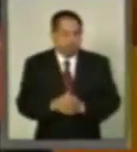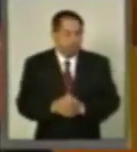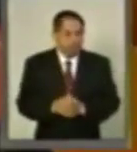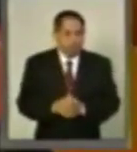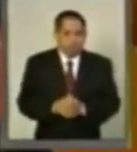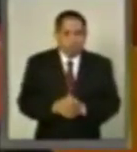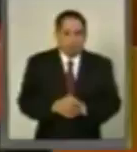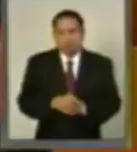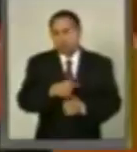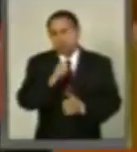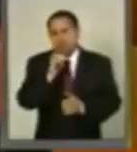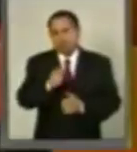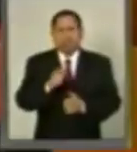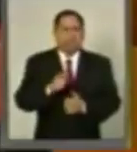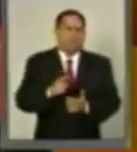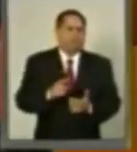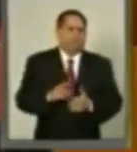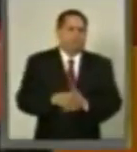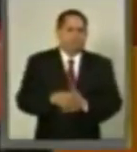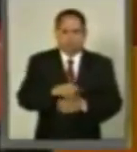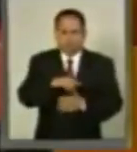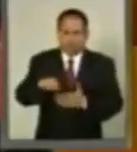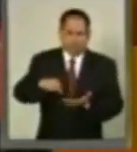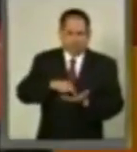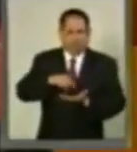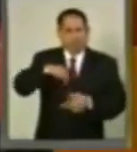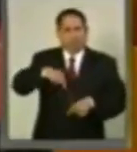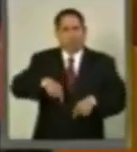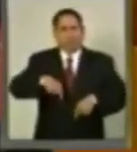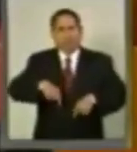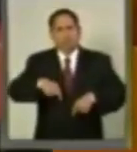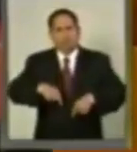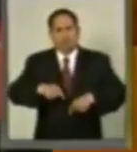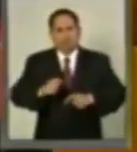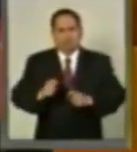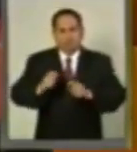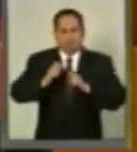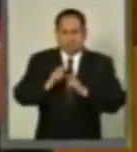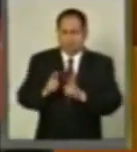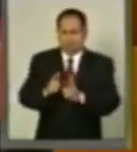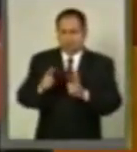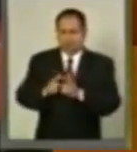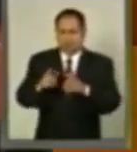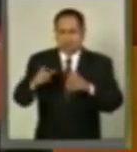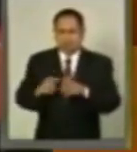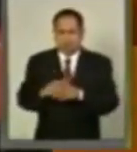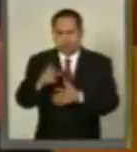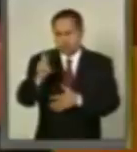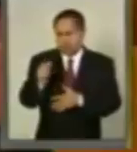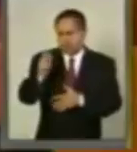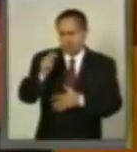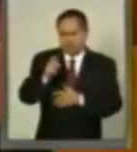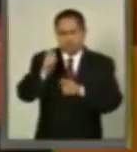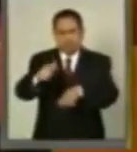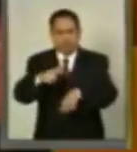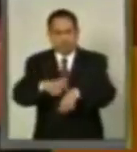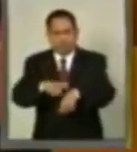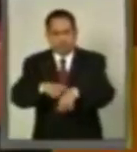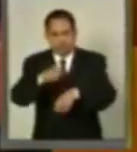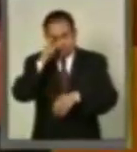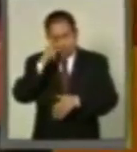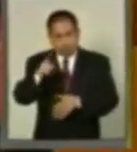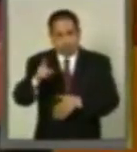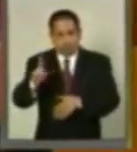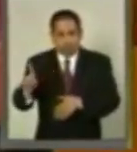Sorprende que se utilice el espacio asignado al Grupo Parlamentario de Acción Nacional para